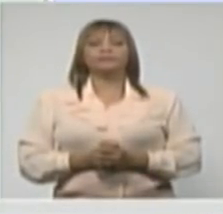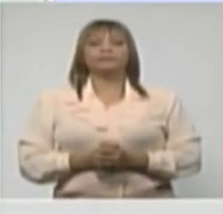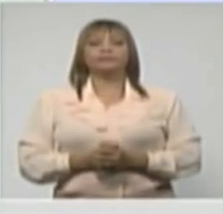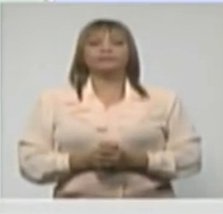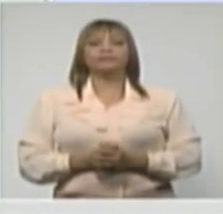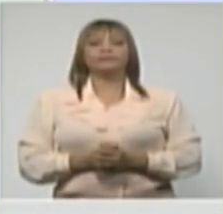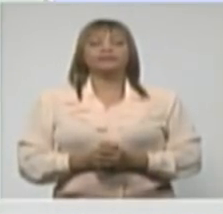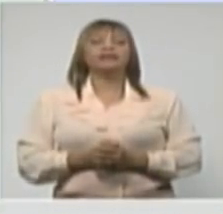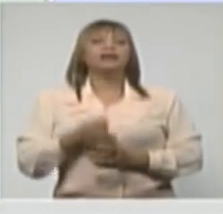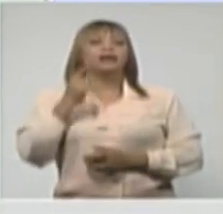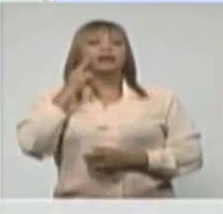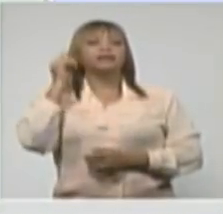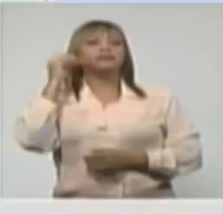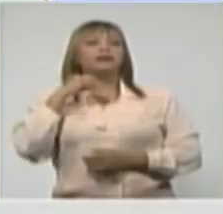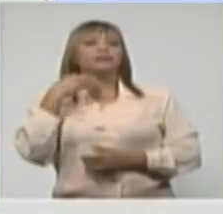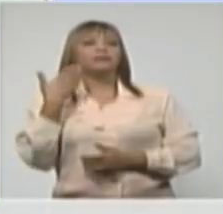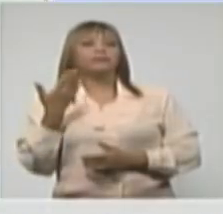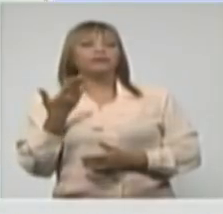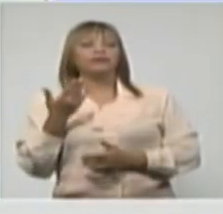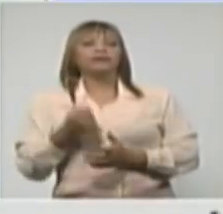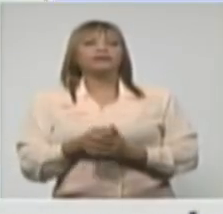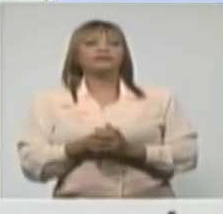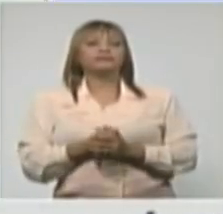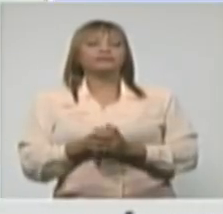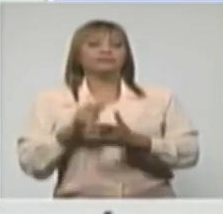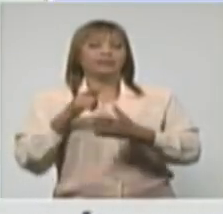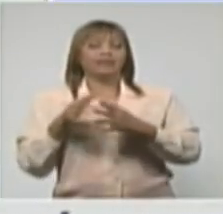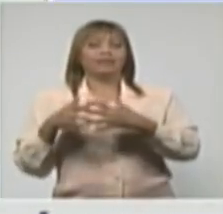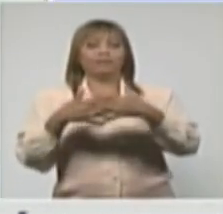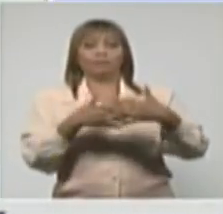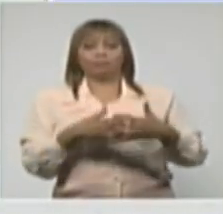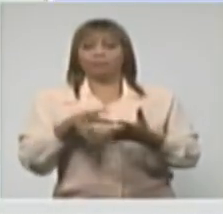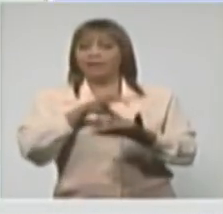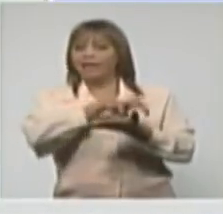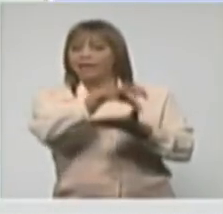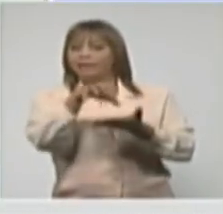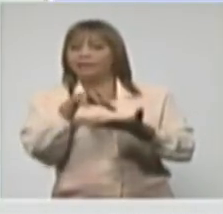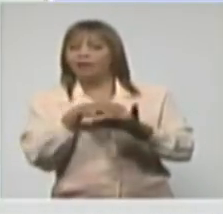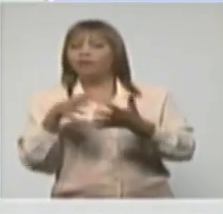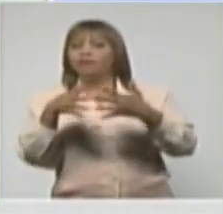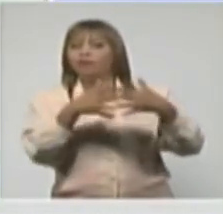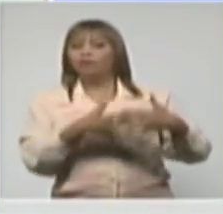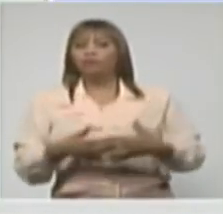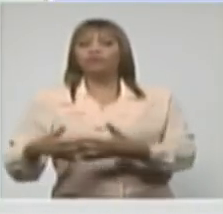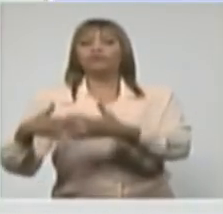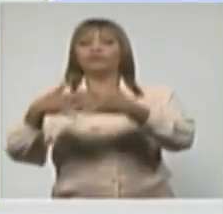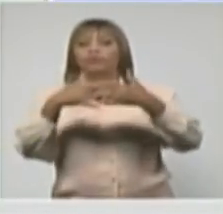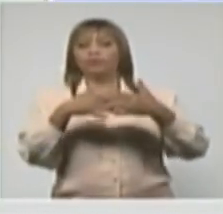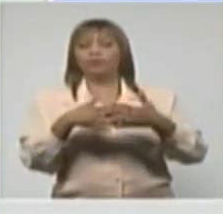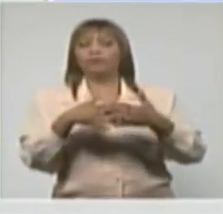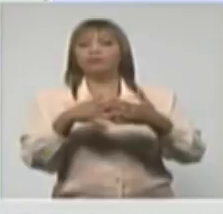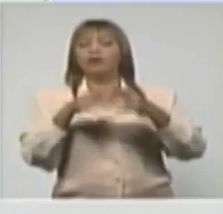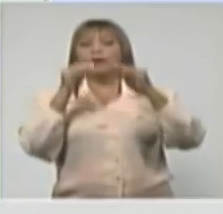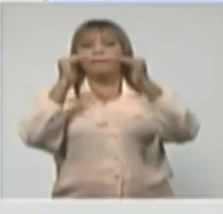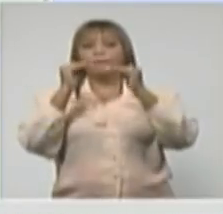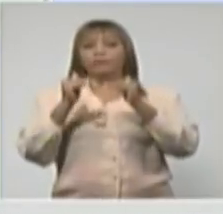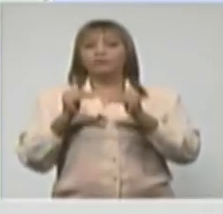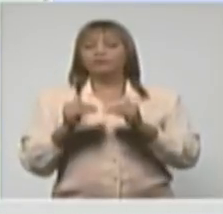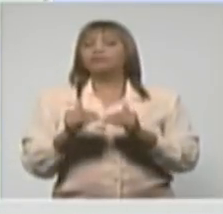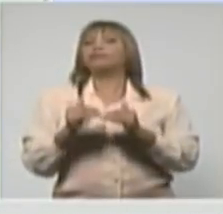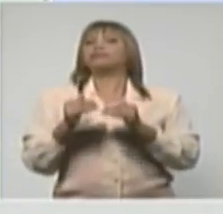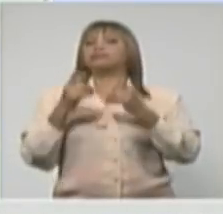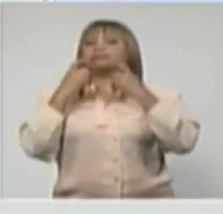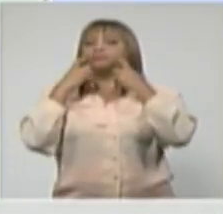ahí los Estados Unidos de Norteamérica pues ocupan una posición importante.